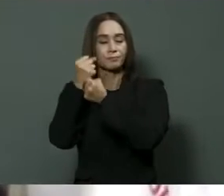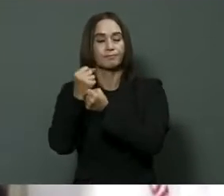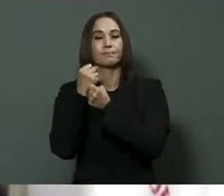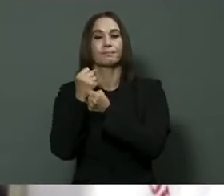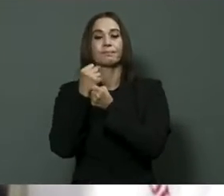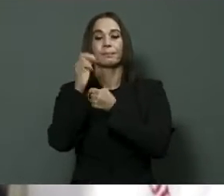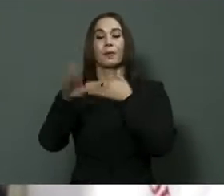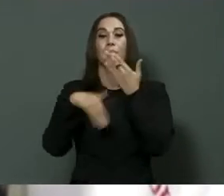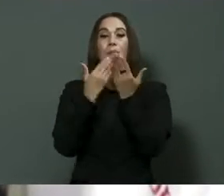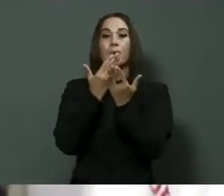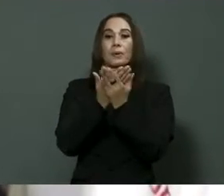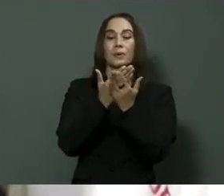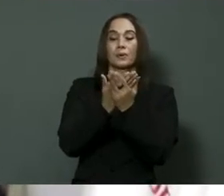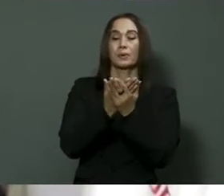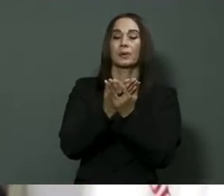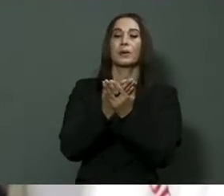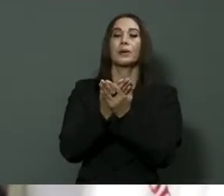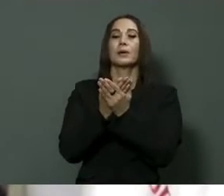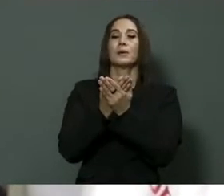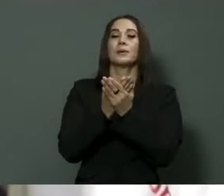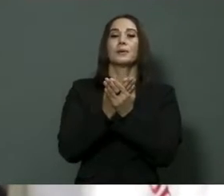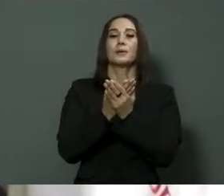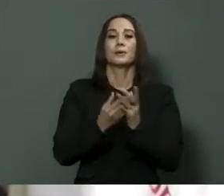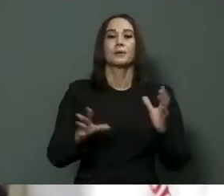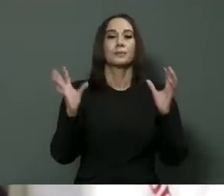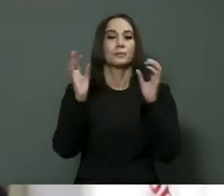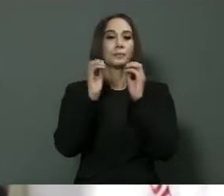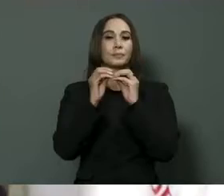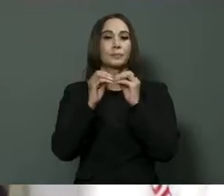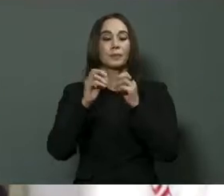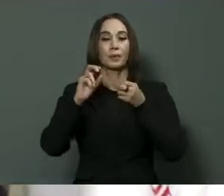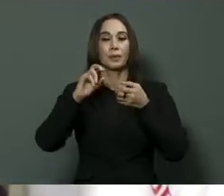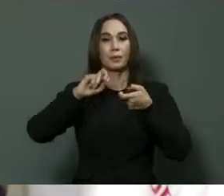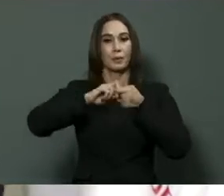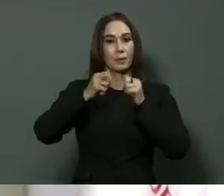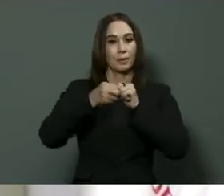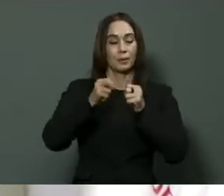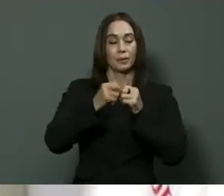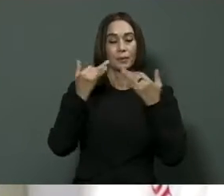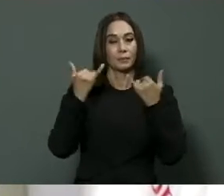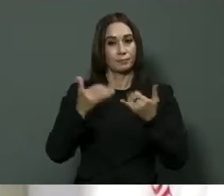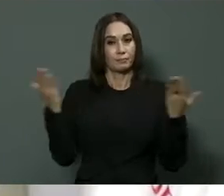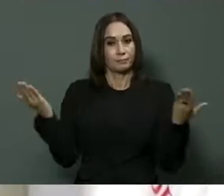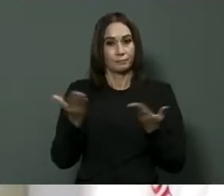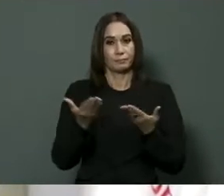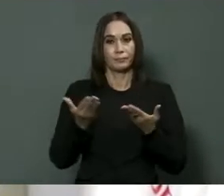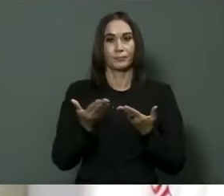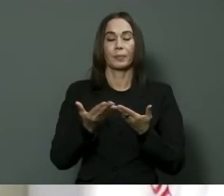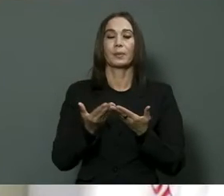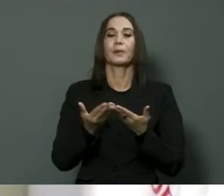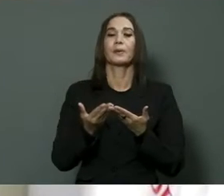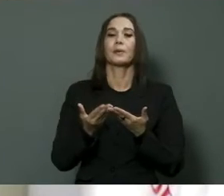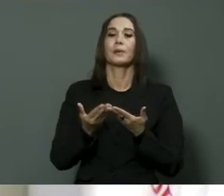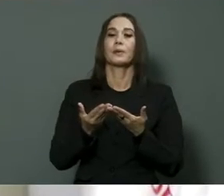con soluciones a la mayor cantidad de dificultades que existen en